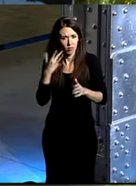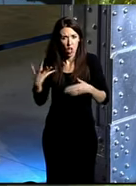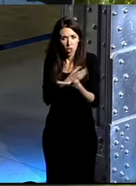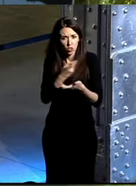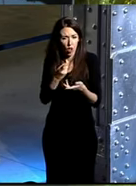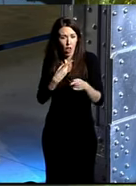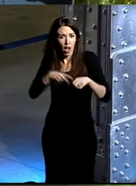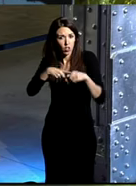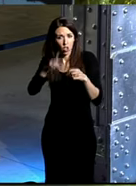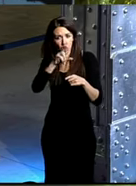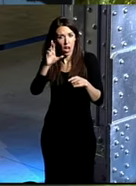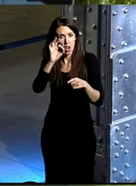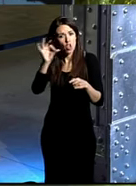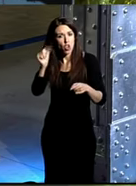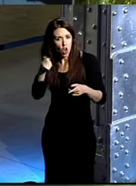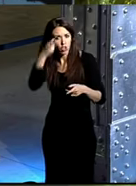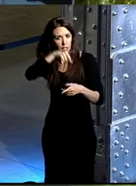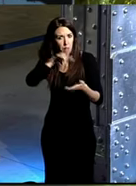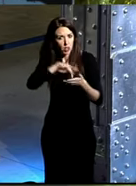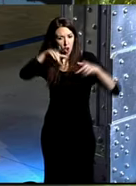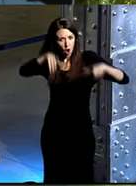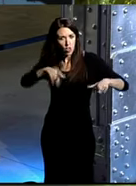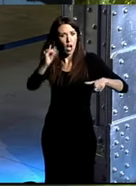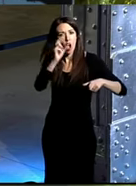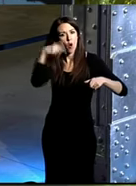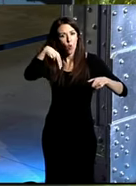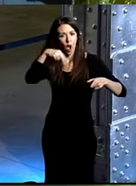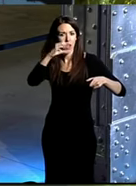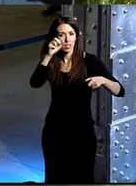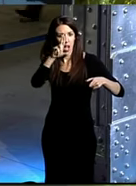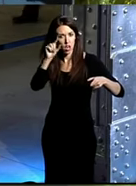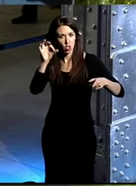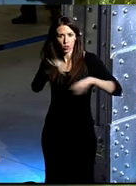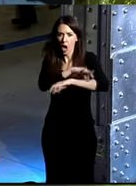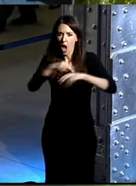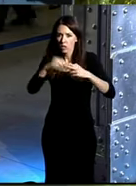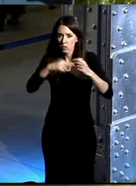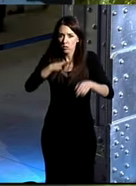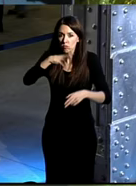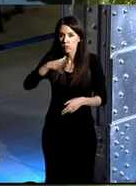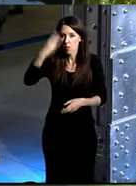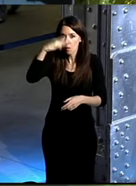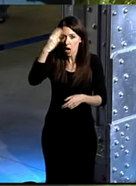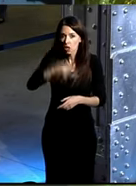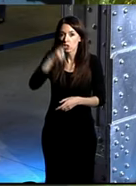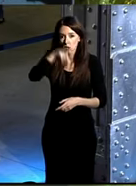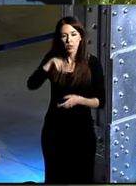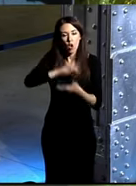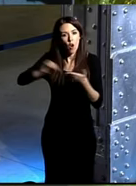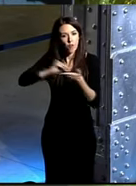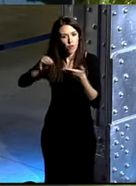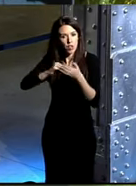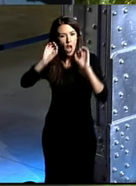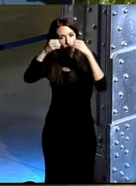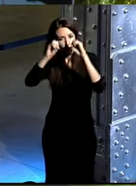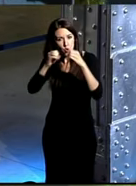Bosch, que estuvo también en esta sala, Rosan Bosch, con Juan Carlos Baumgartner, que es un arquitecto extraordinario que tenemos en México, que ha hecho las oficinas de